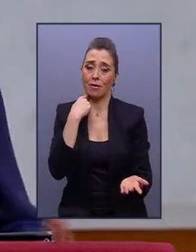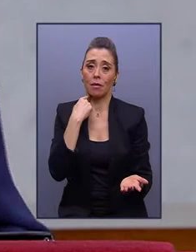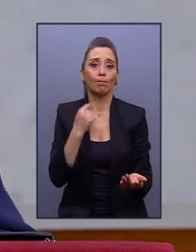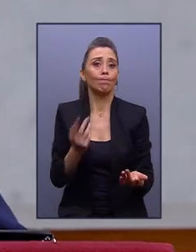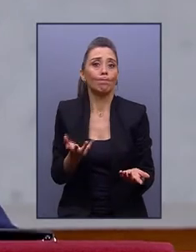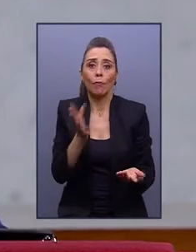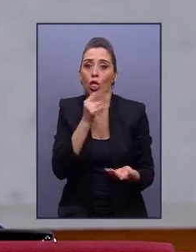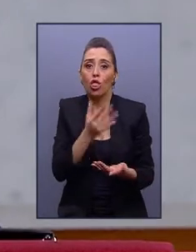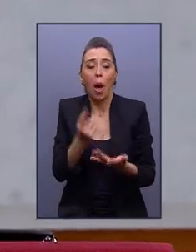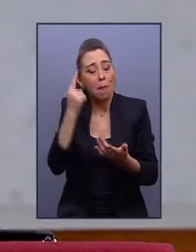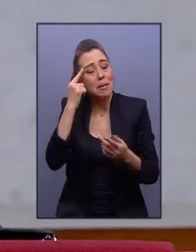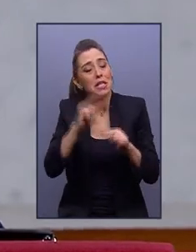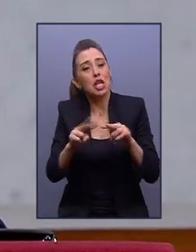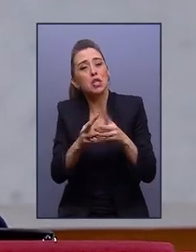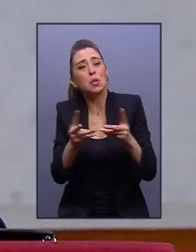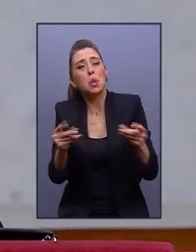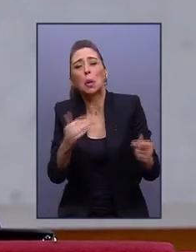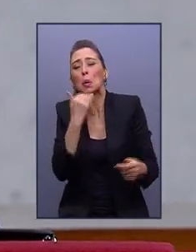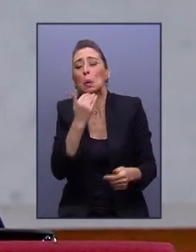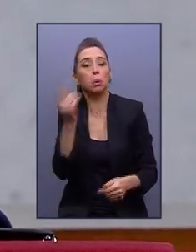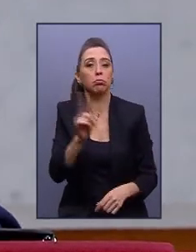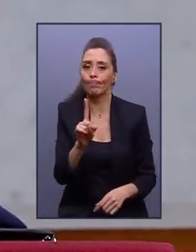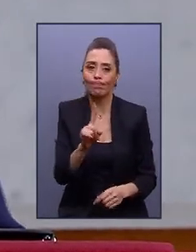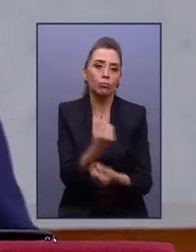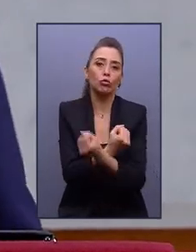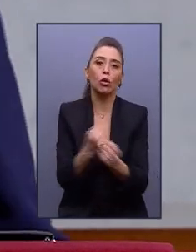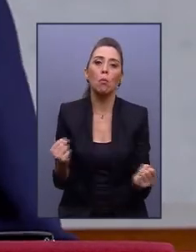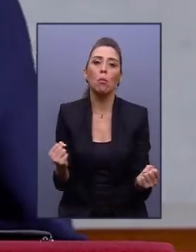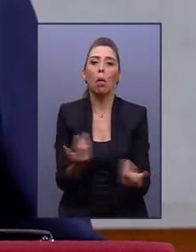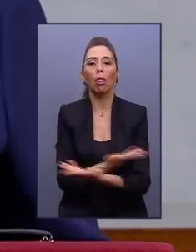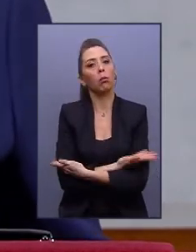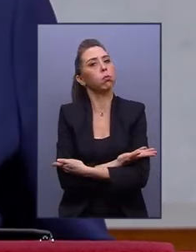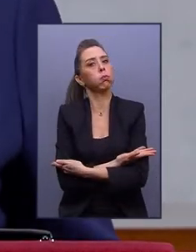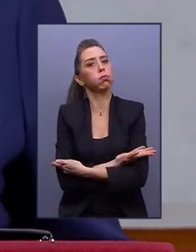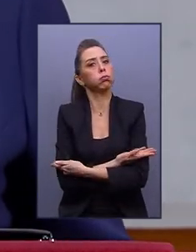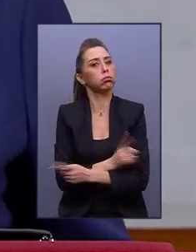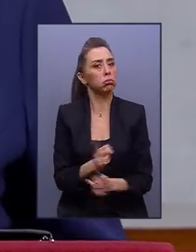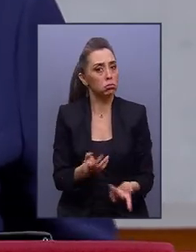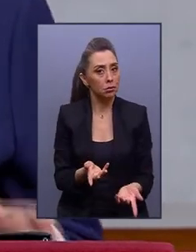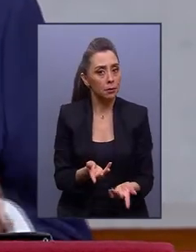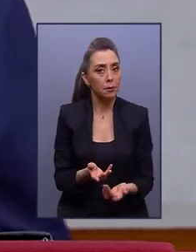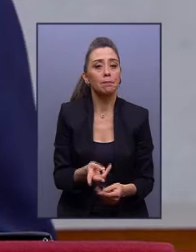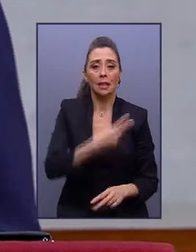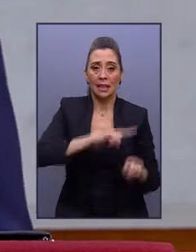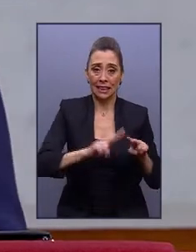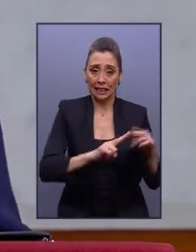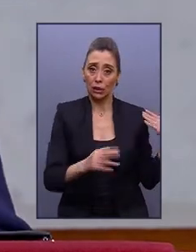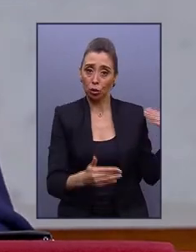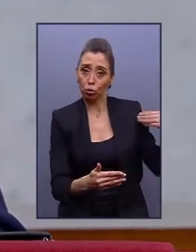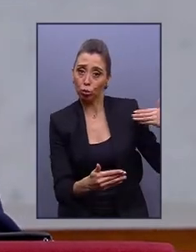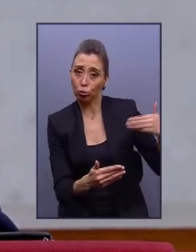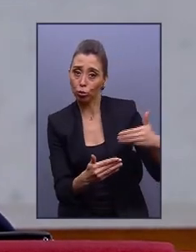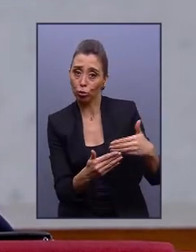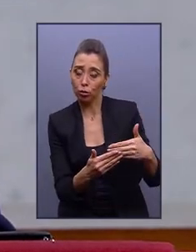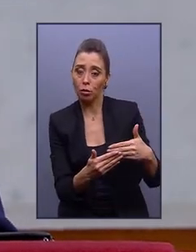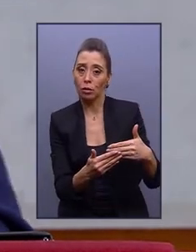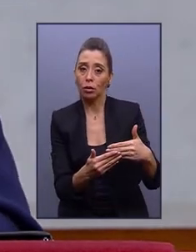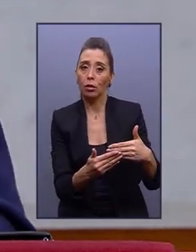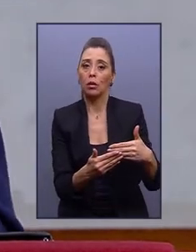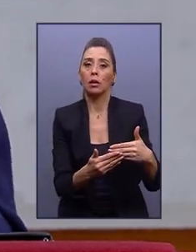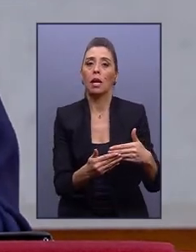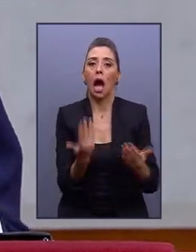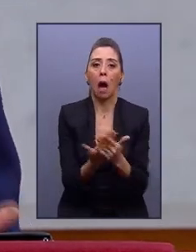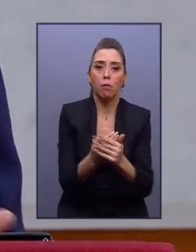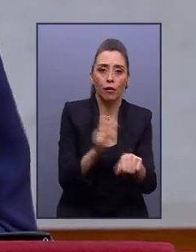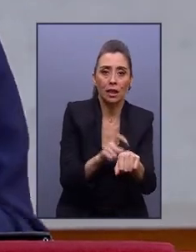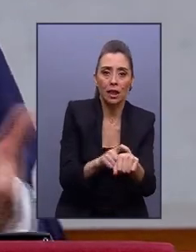hay soluciones simples, pero claramente no podemos quedarnos de brazos cruzados. Lo que hemos hecho ha sido recuperar tiempo con